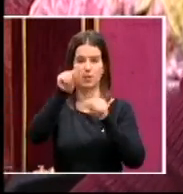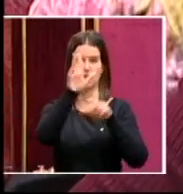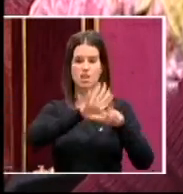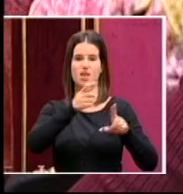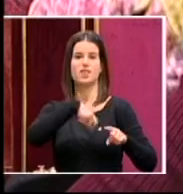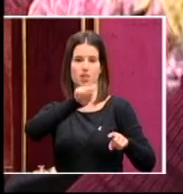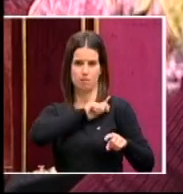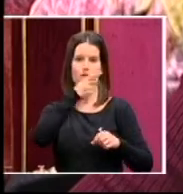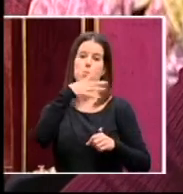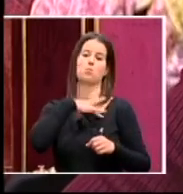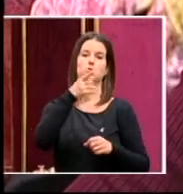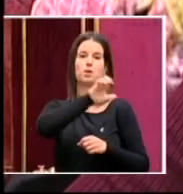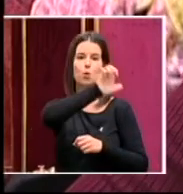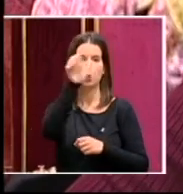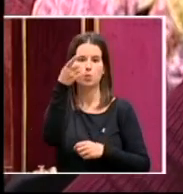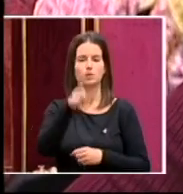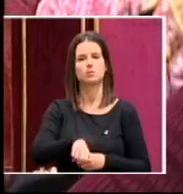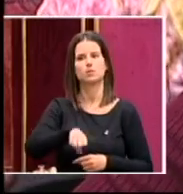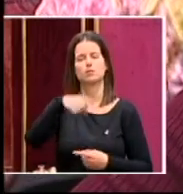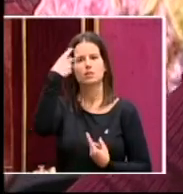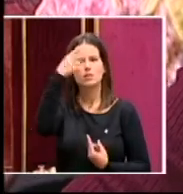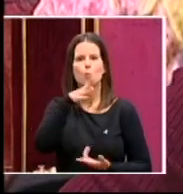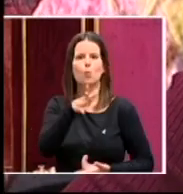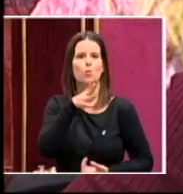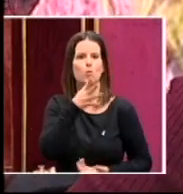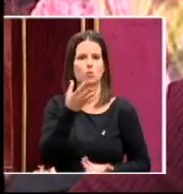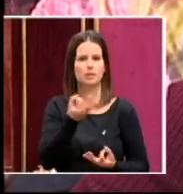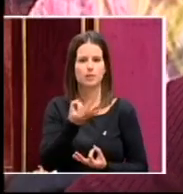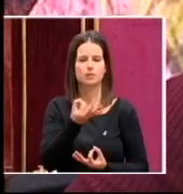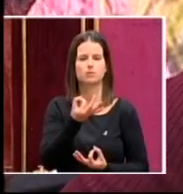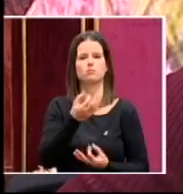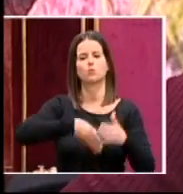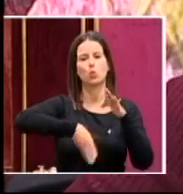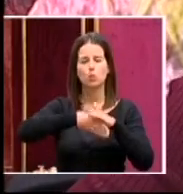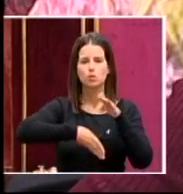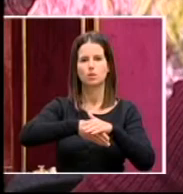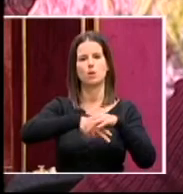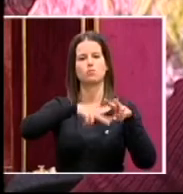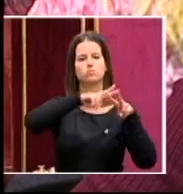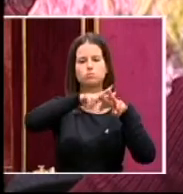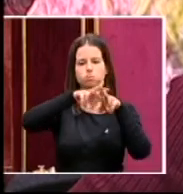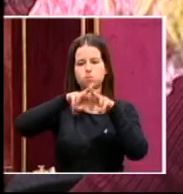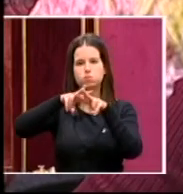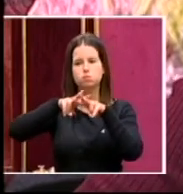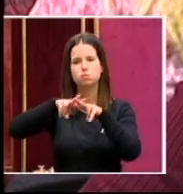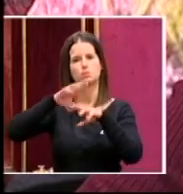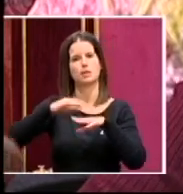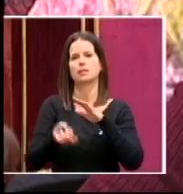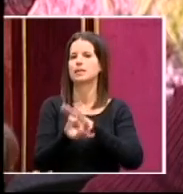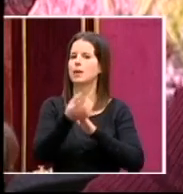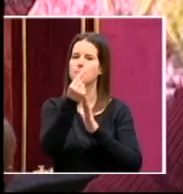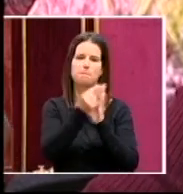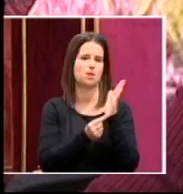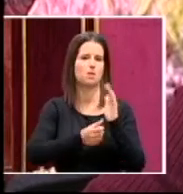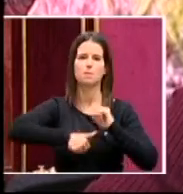de Europa, y también sabemos por qué nos está pasando. Hay que seguir evaluando para poner en práctica medidas más efectivas, pero es que ya